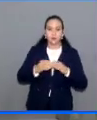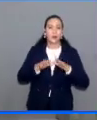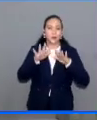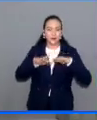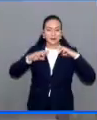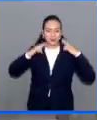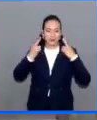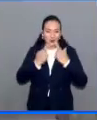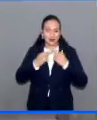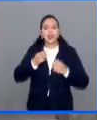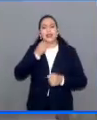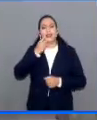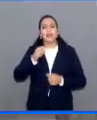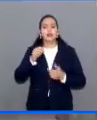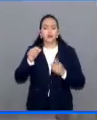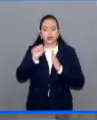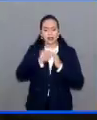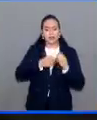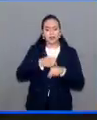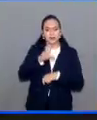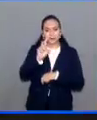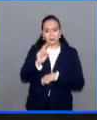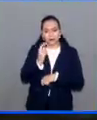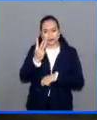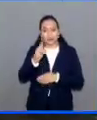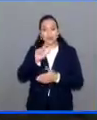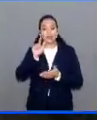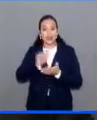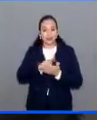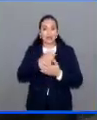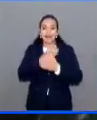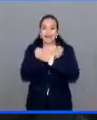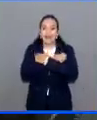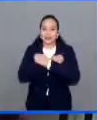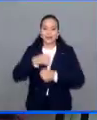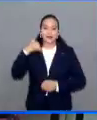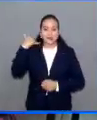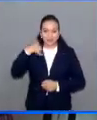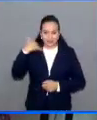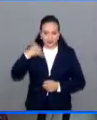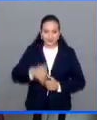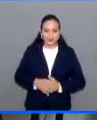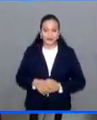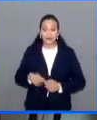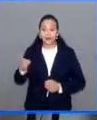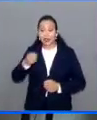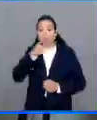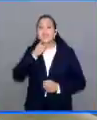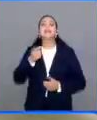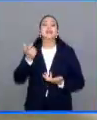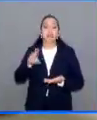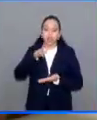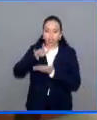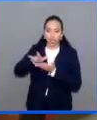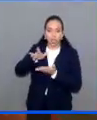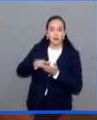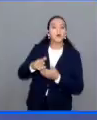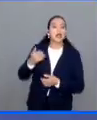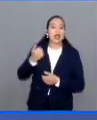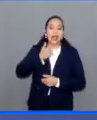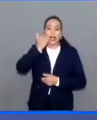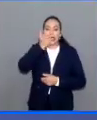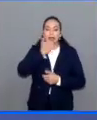del artículo 33 de la Ley de Educación de Yucatán, que contempla la entrega de paquetes escolares para estudiantes